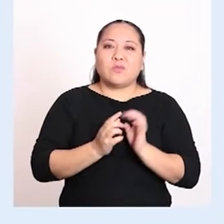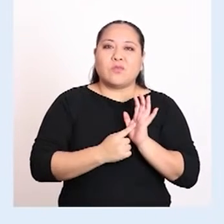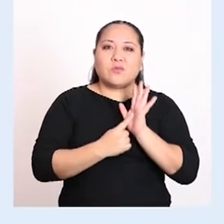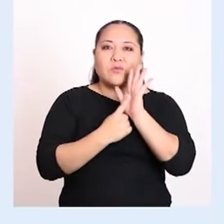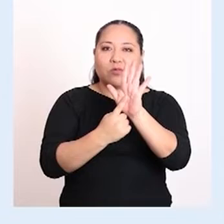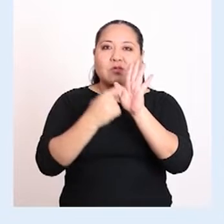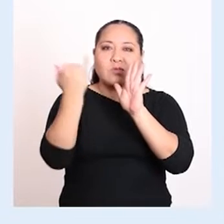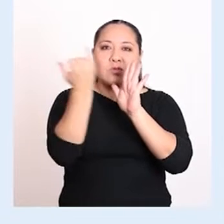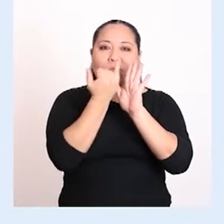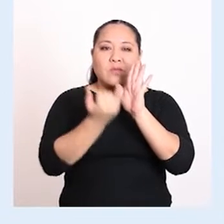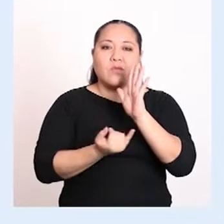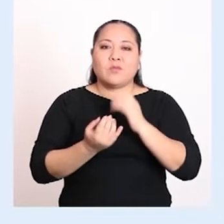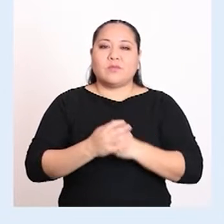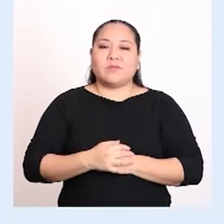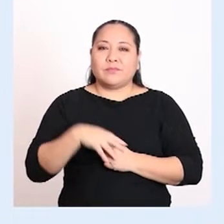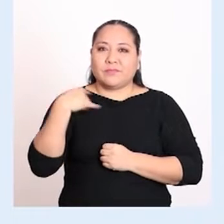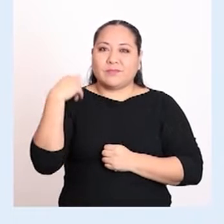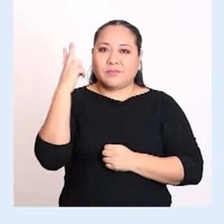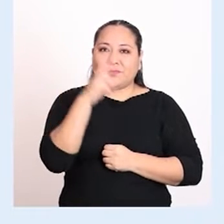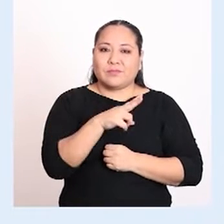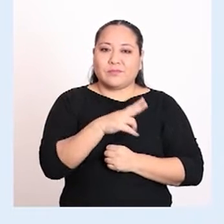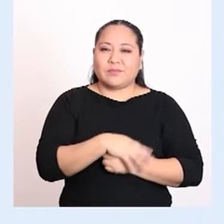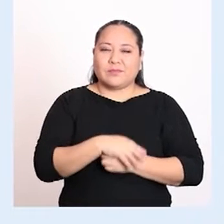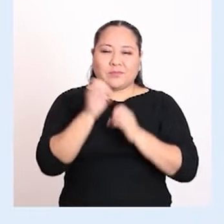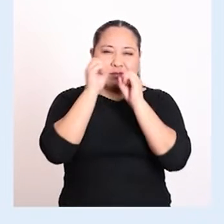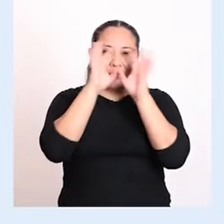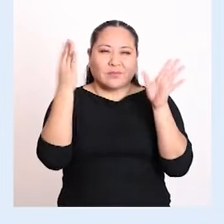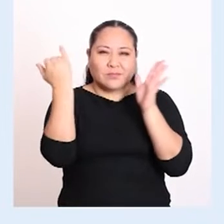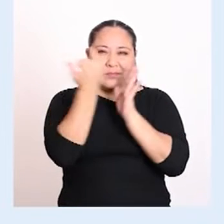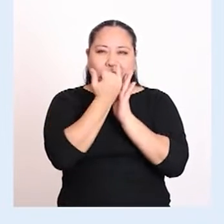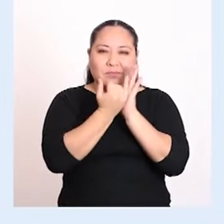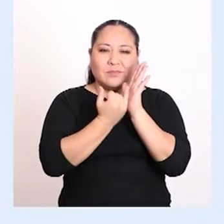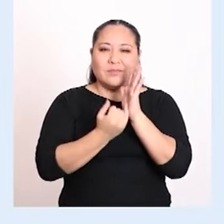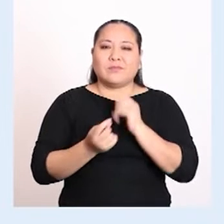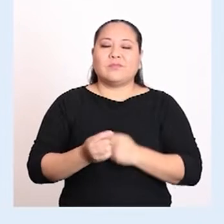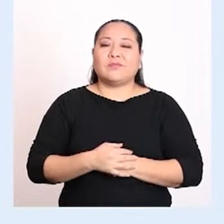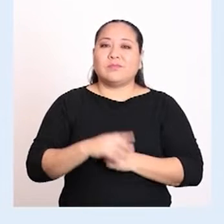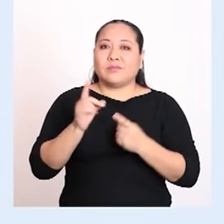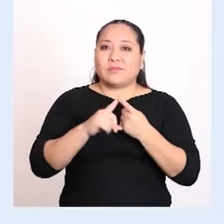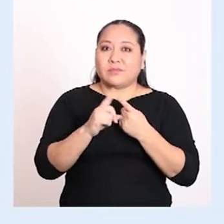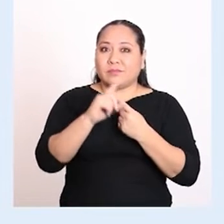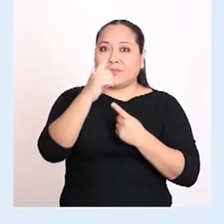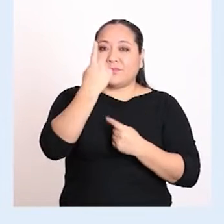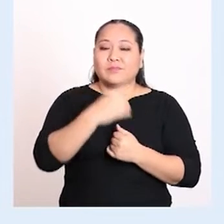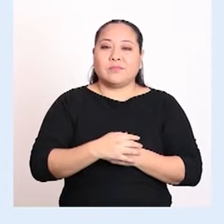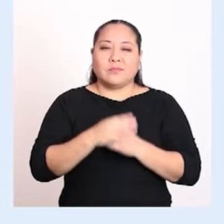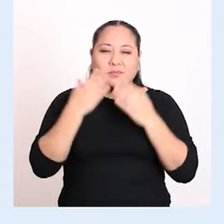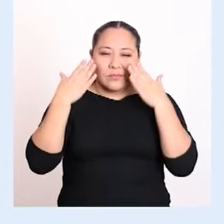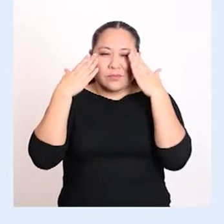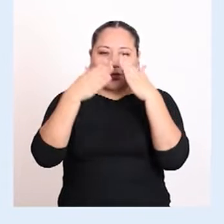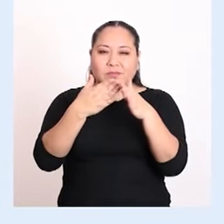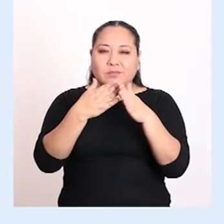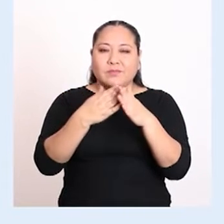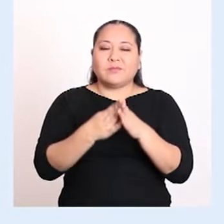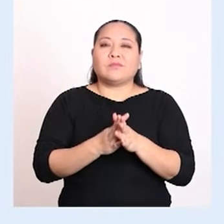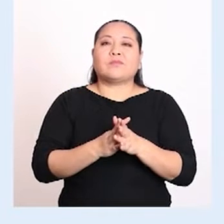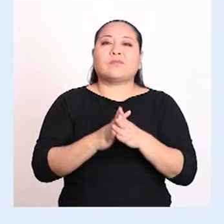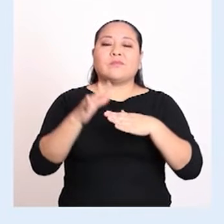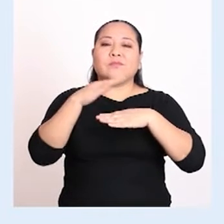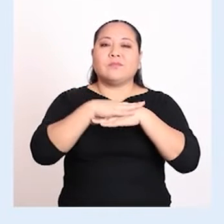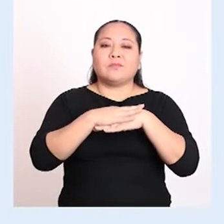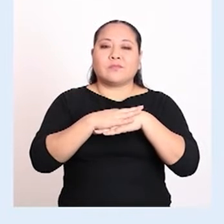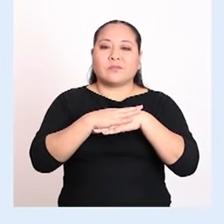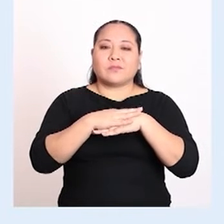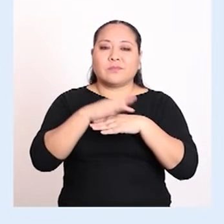Proyectando gráfica. Observemos muy bien las gráficas. Primero, centremos la mirada en las